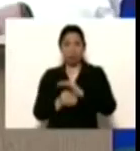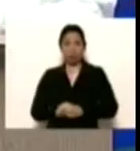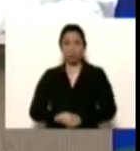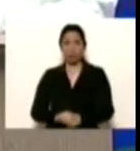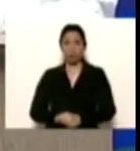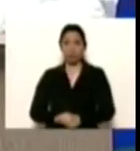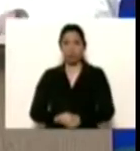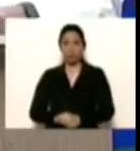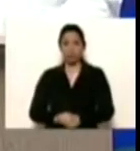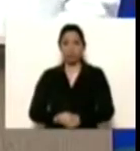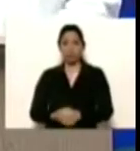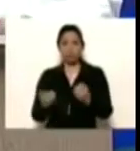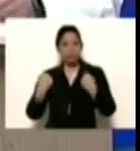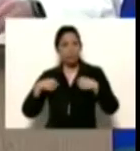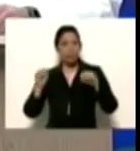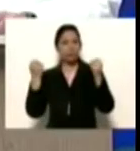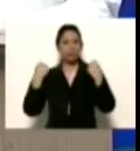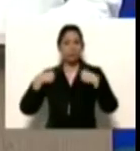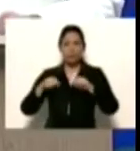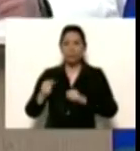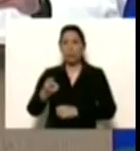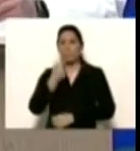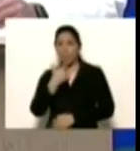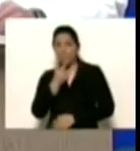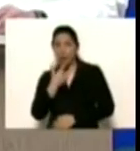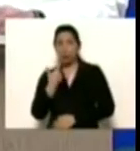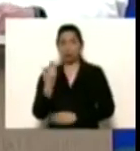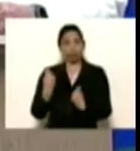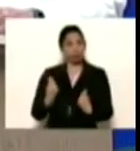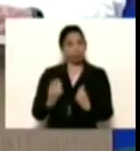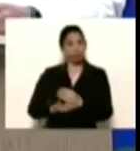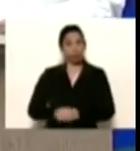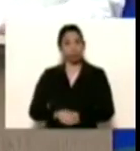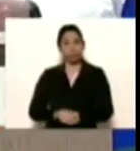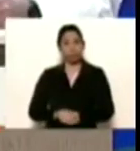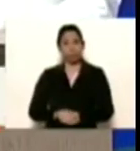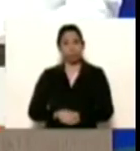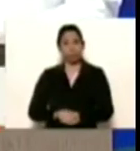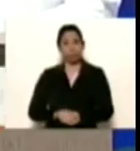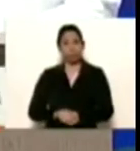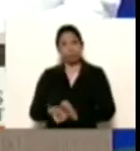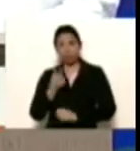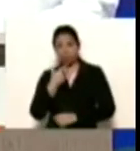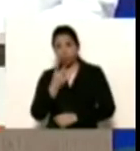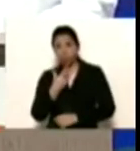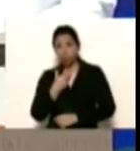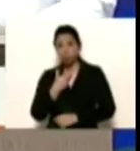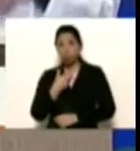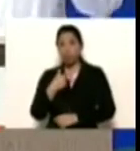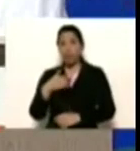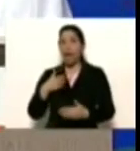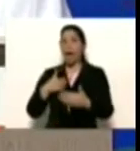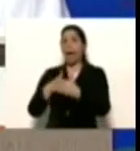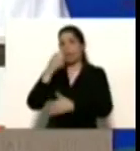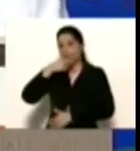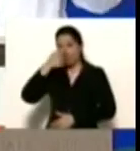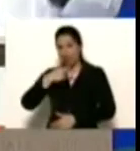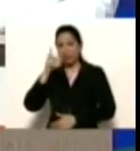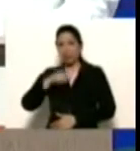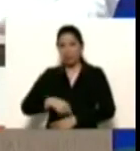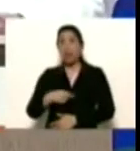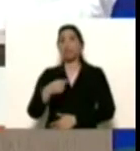con la terapéutica, con la cloroquina, si lo necesitaba, si necesitaba algún tipo de antiviral, que Venezuela cuenta con ellos para hacerlo,